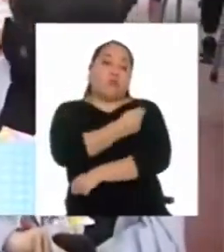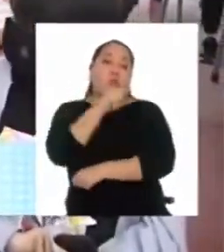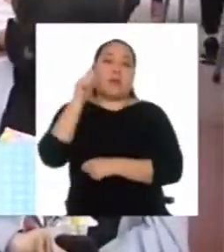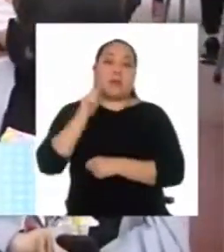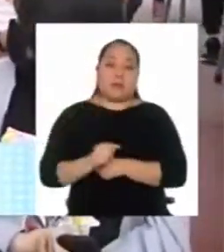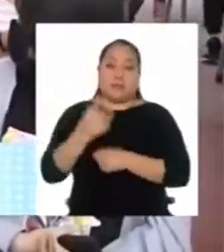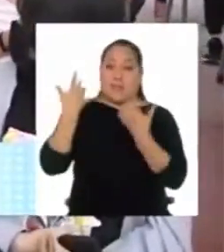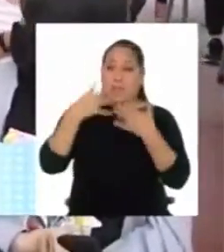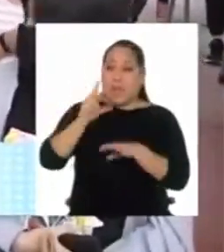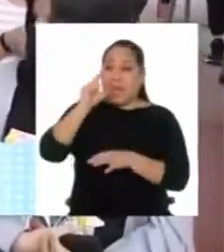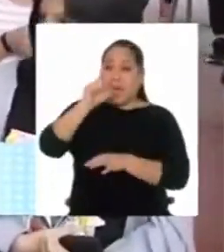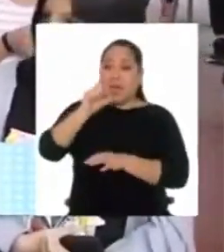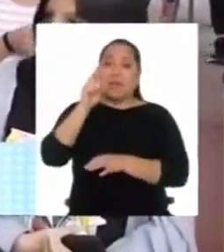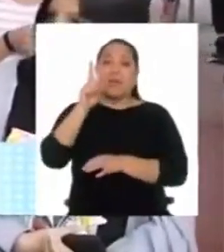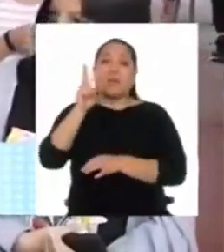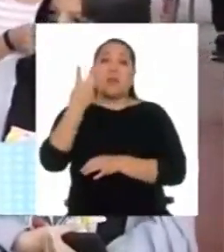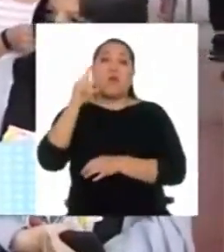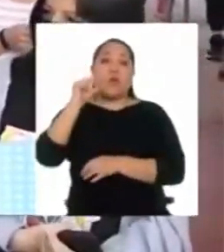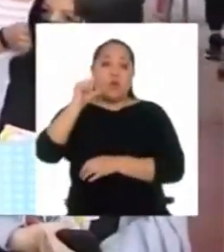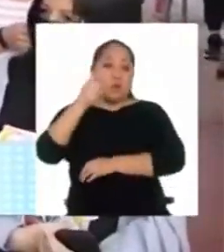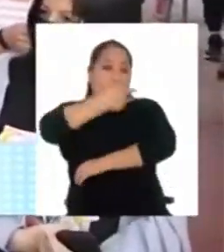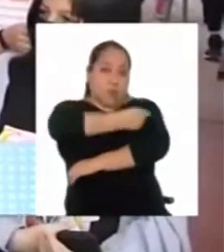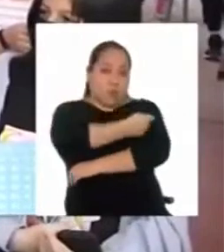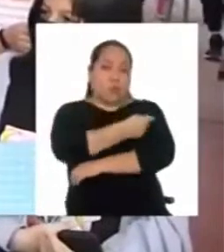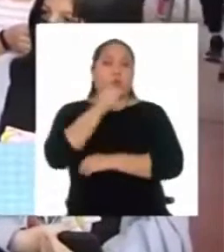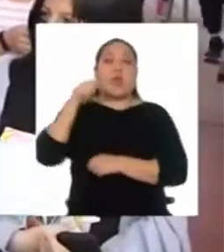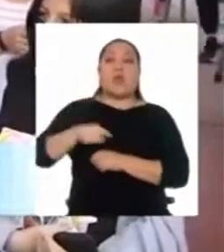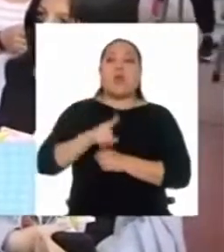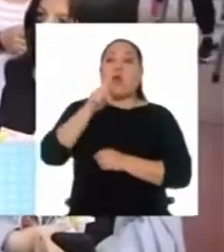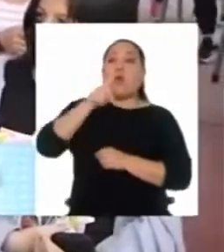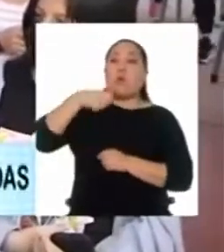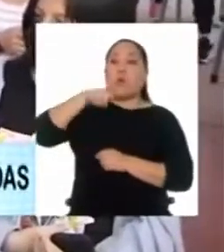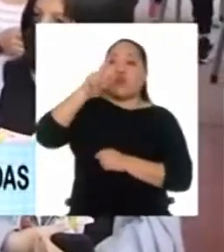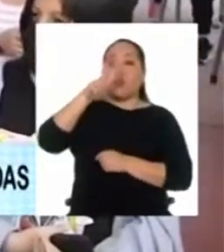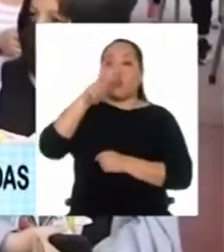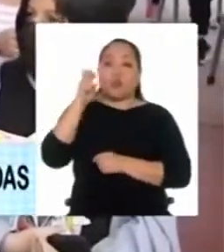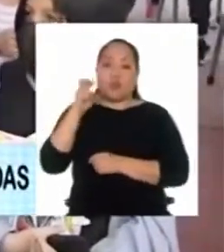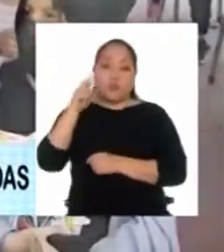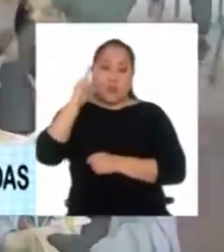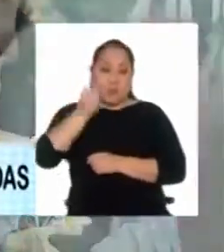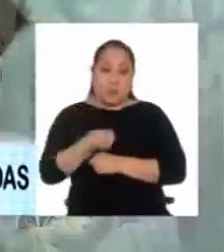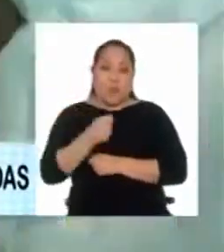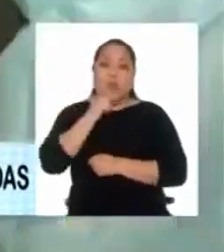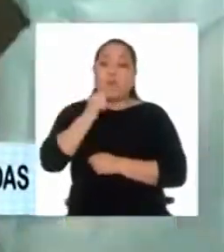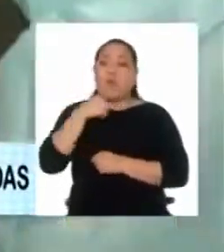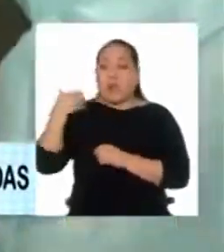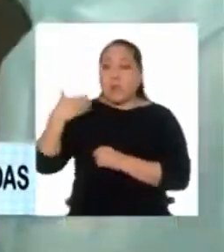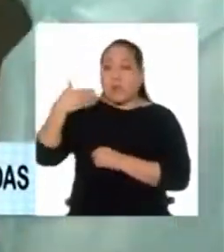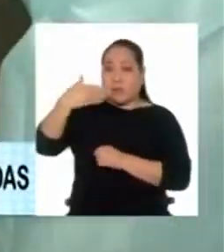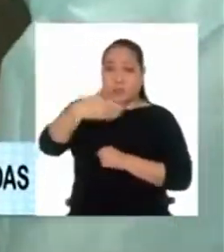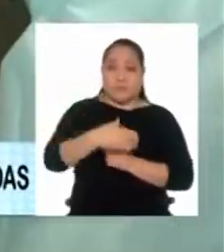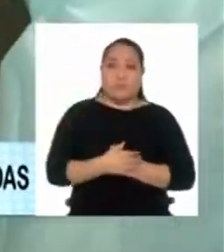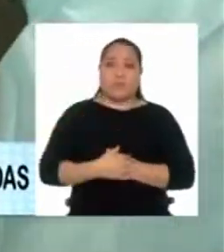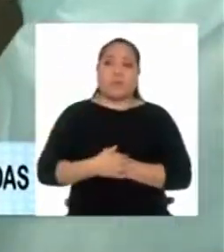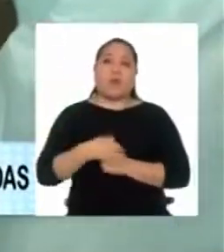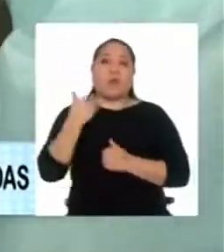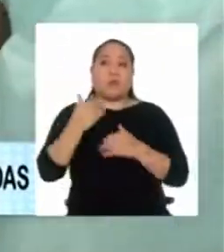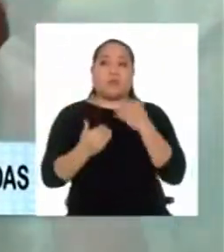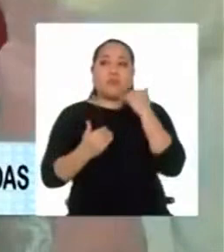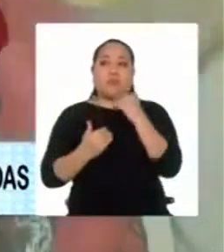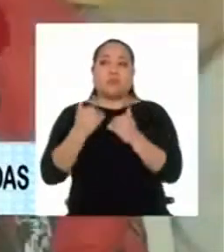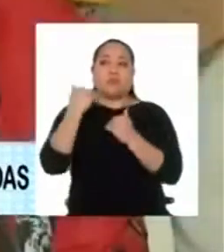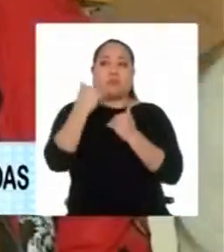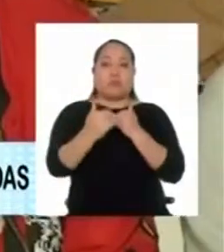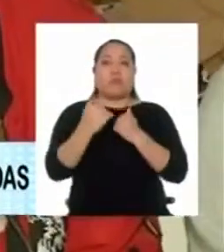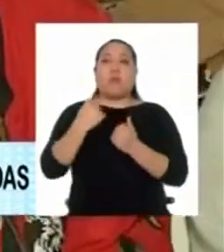las cuales en este caso estamos abordando 1.200.000 que ya pasaron de sus 21 días. Con el avance de la vacunación